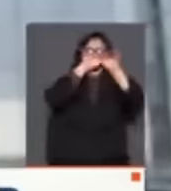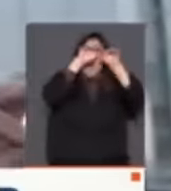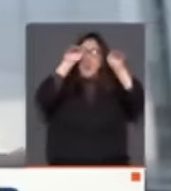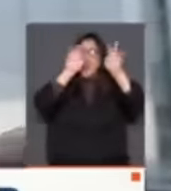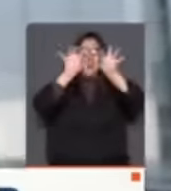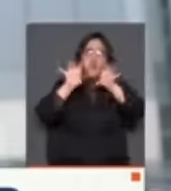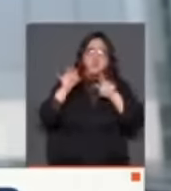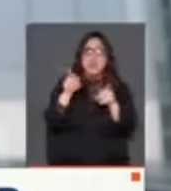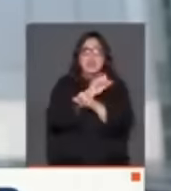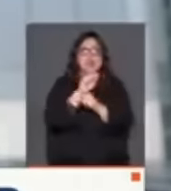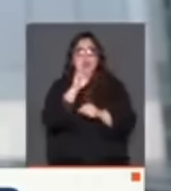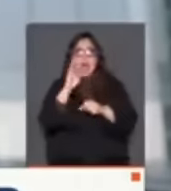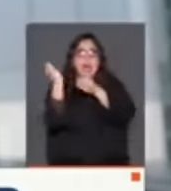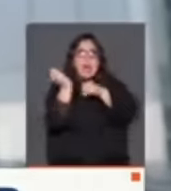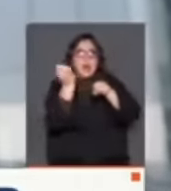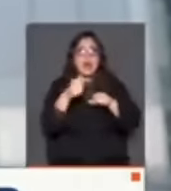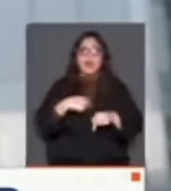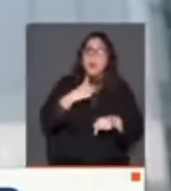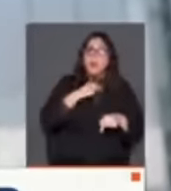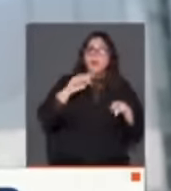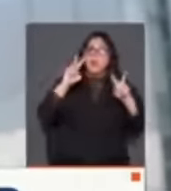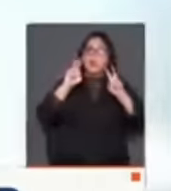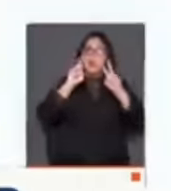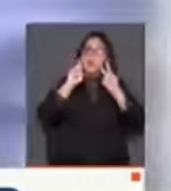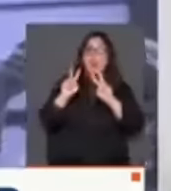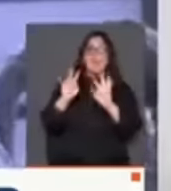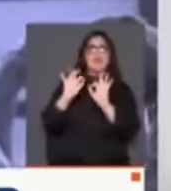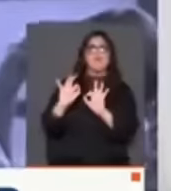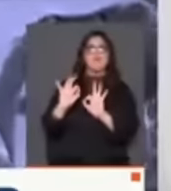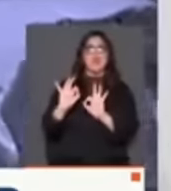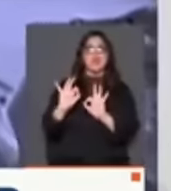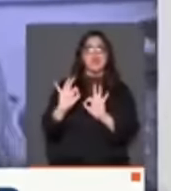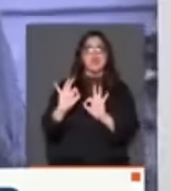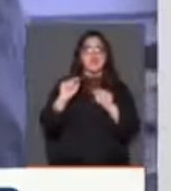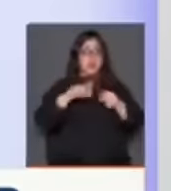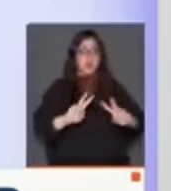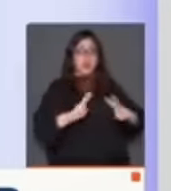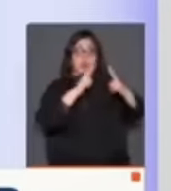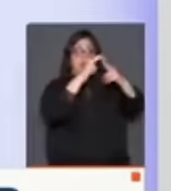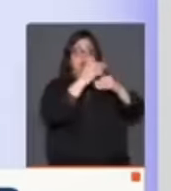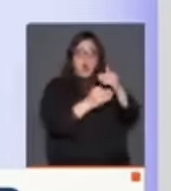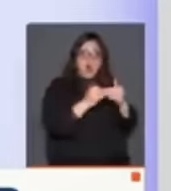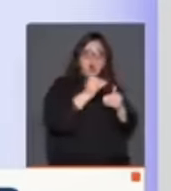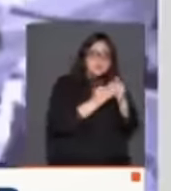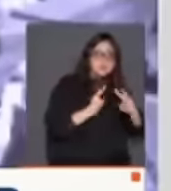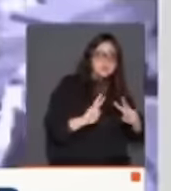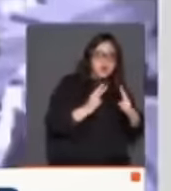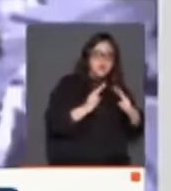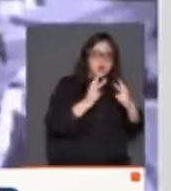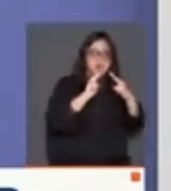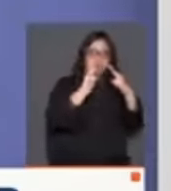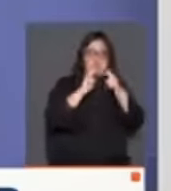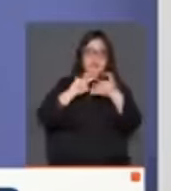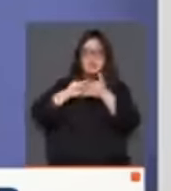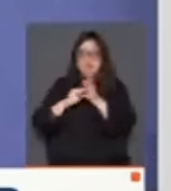hay cómo limpiar. A mí me gusta la fachada perfecta. La construcción avanzaba de a poco y aparecían los primeros problemas,